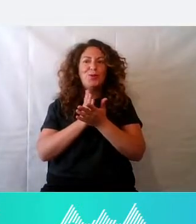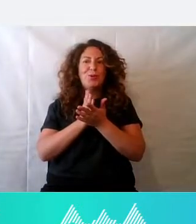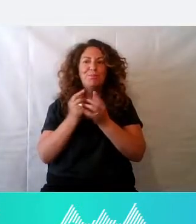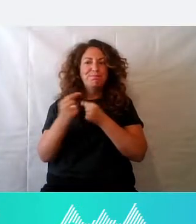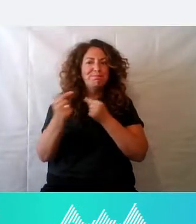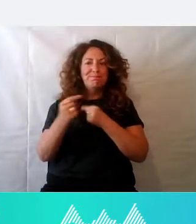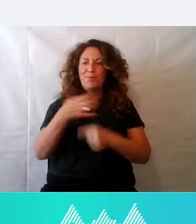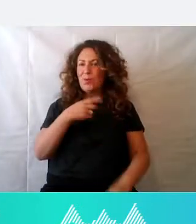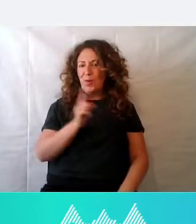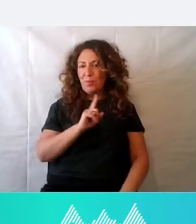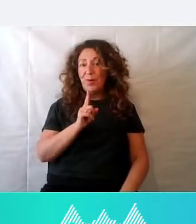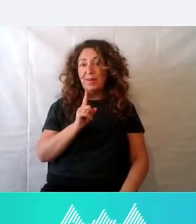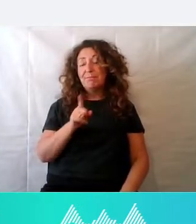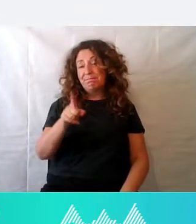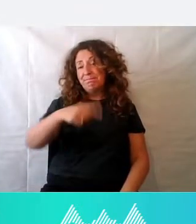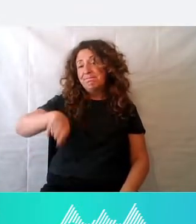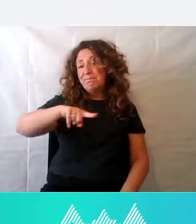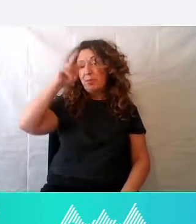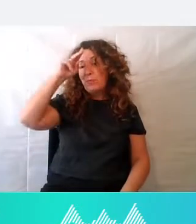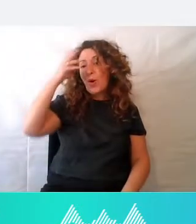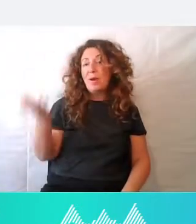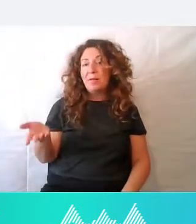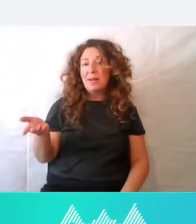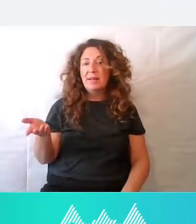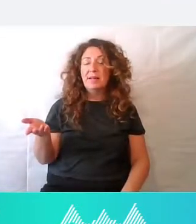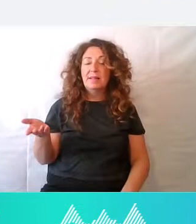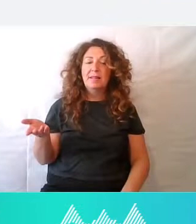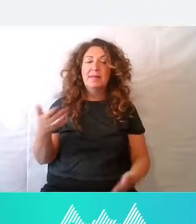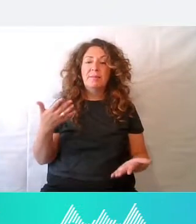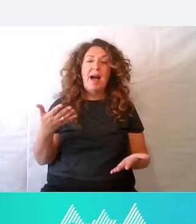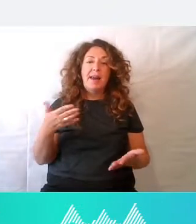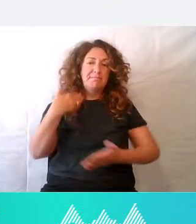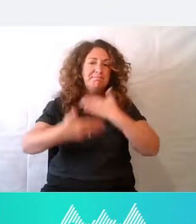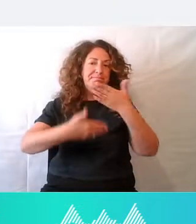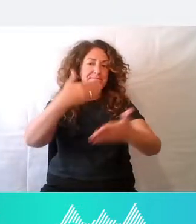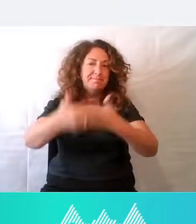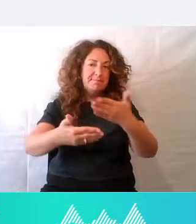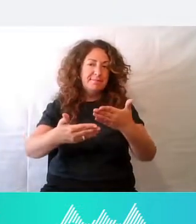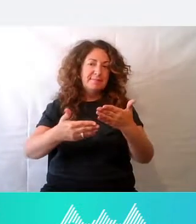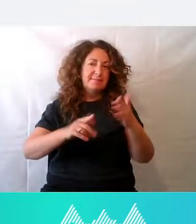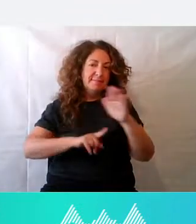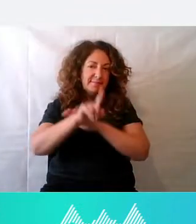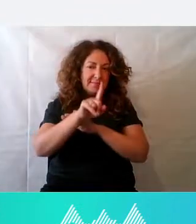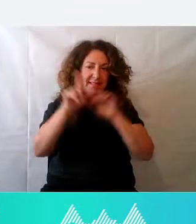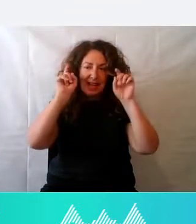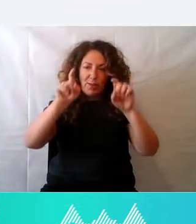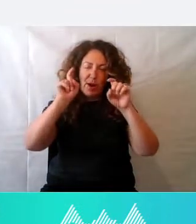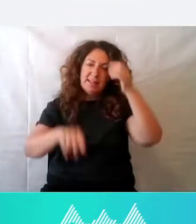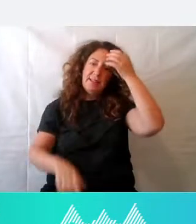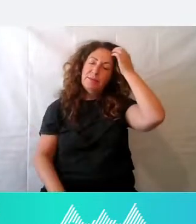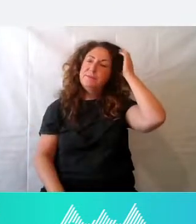a la hora de mantener digamos el desarrollo de educativo y seguir el curso durante